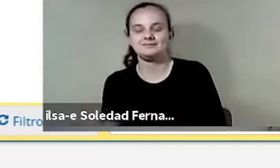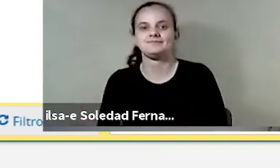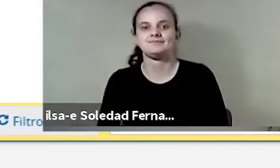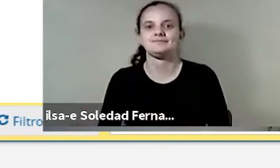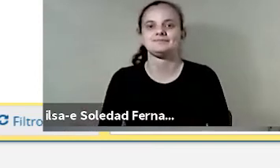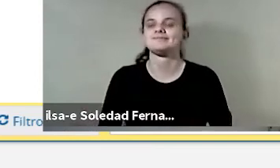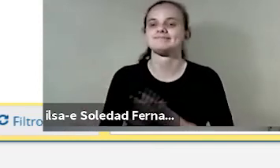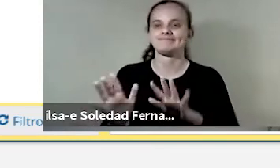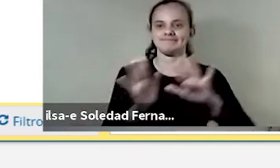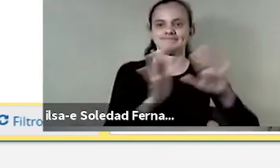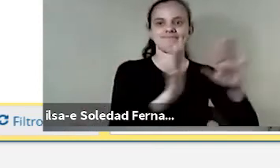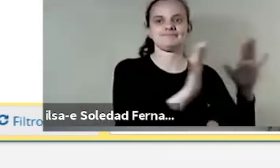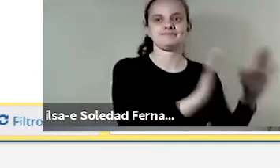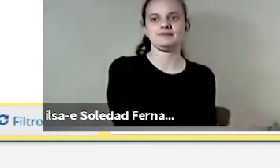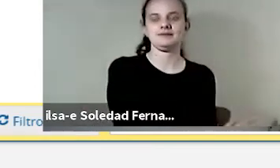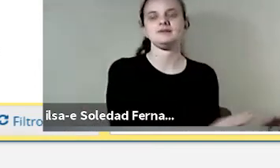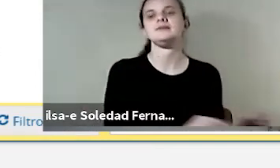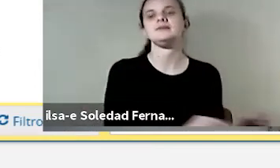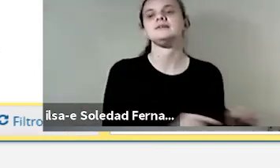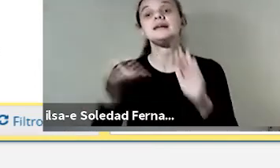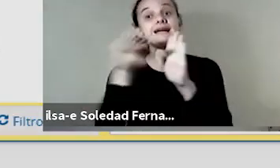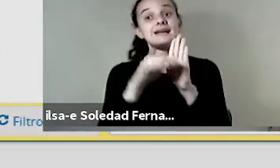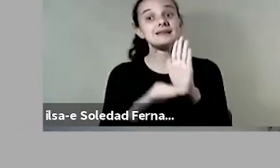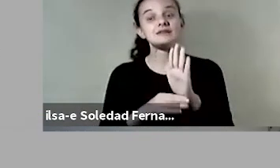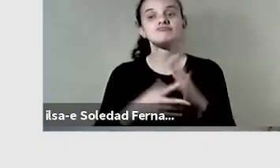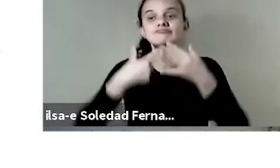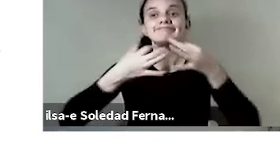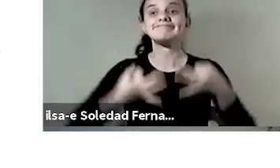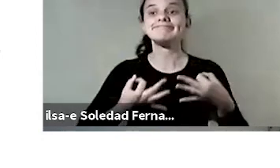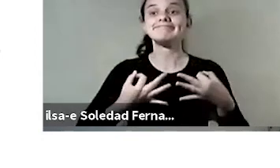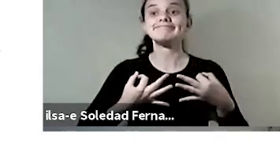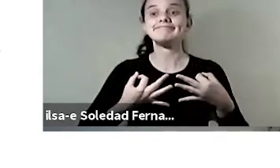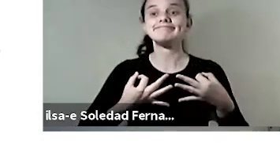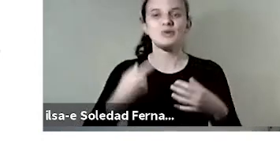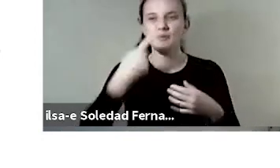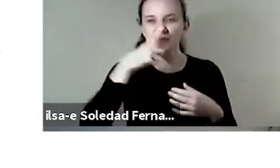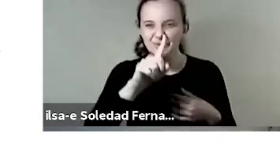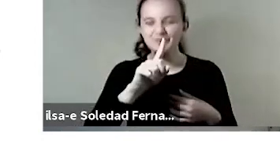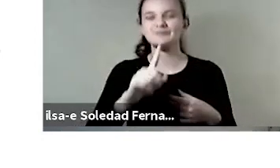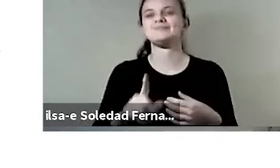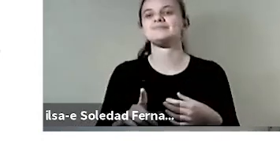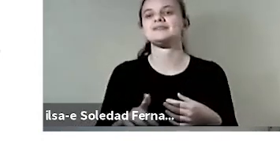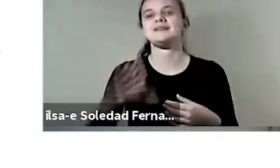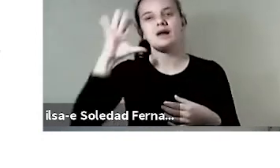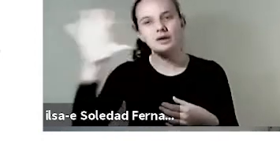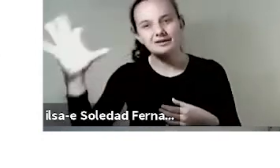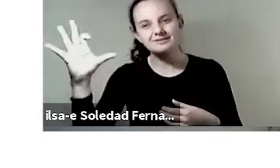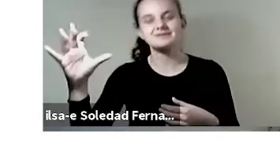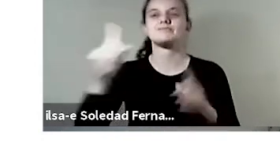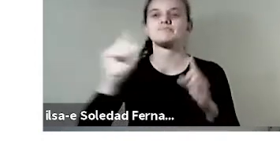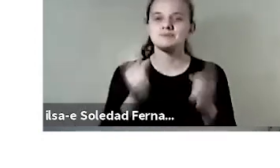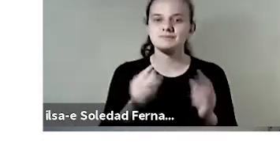que es inaccesible versus otro que sea accesible. Los criterios de conformidad, que era lo que